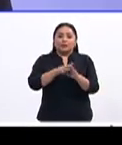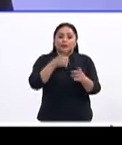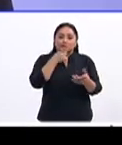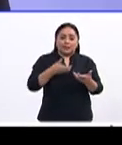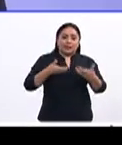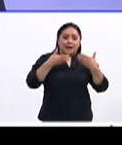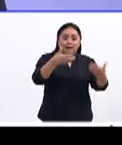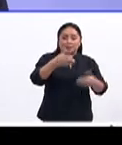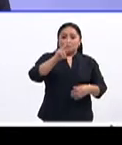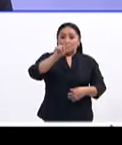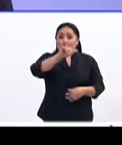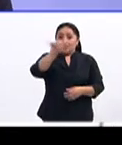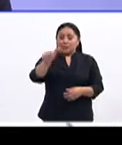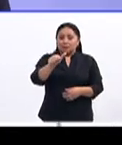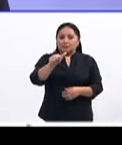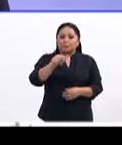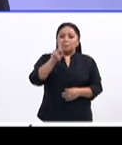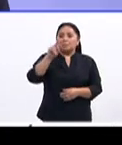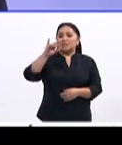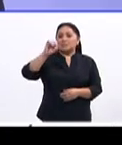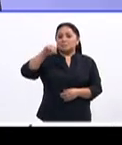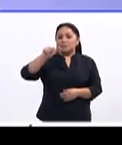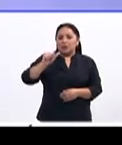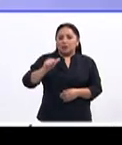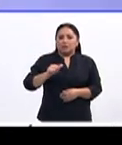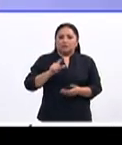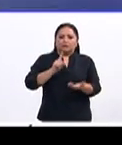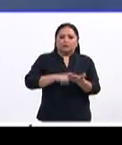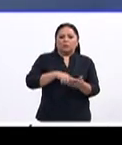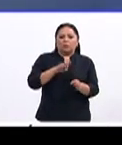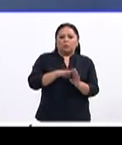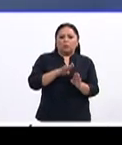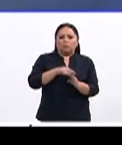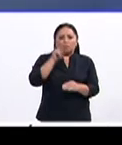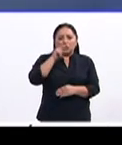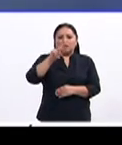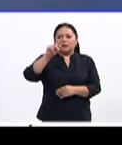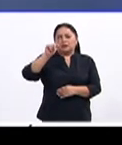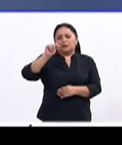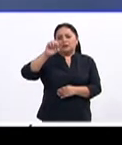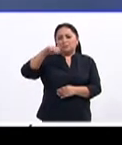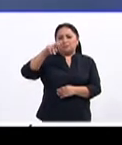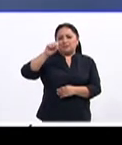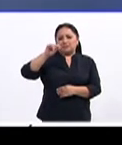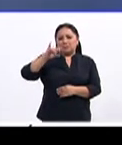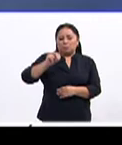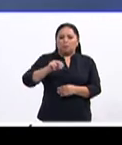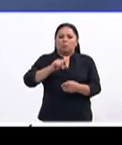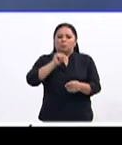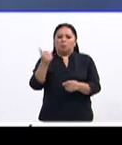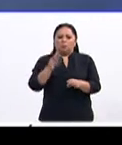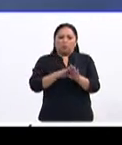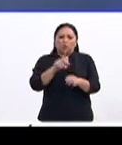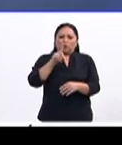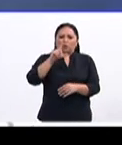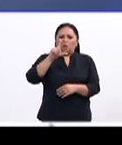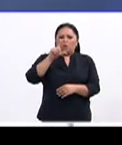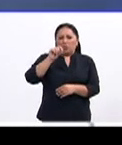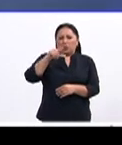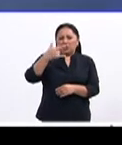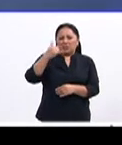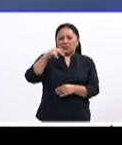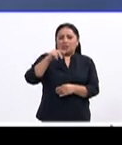calle de la paja, dice, prisma coruscante, alef intempestivo, alef anómalo, tinta